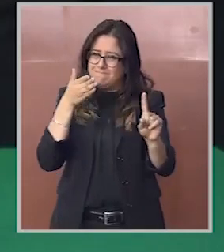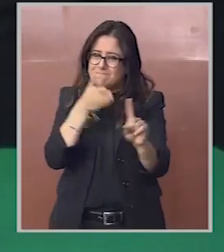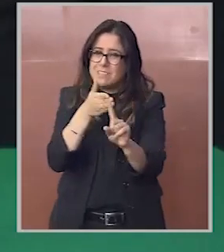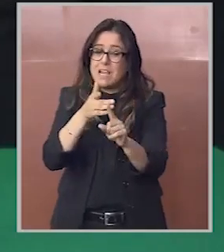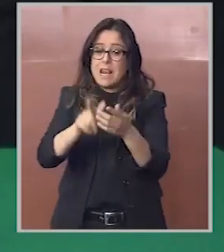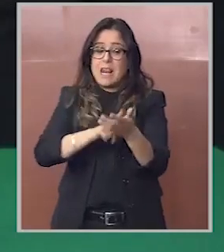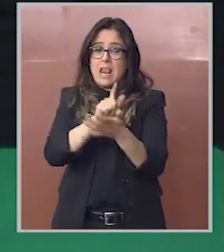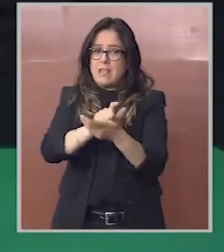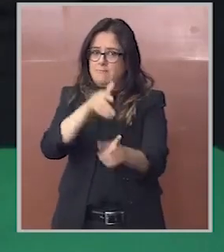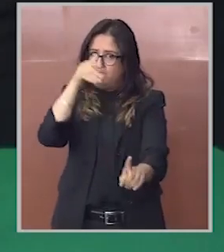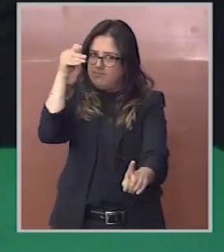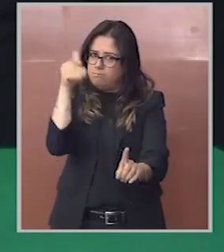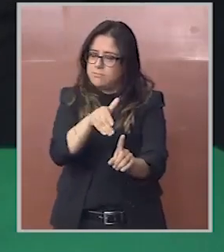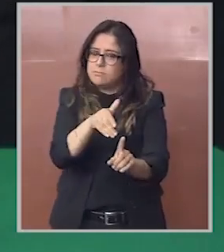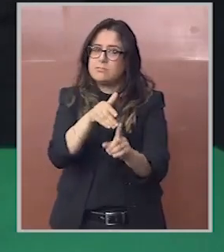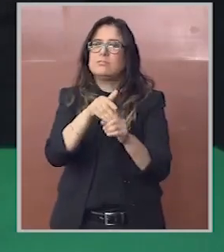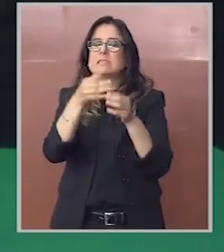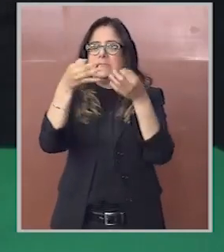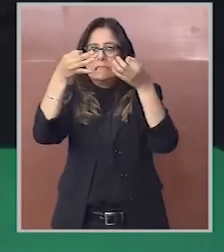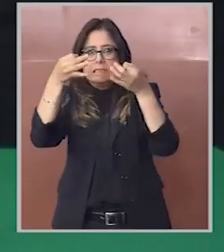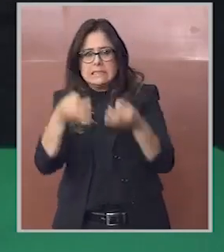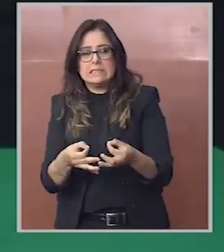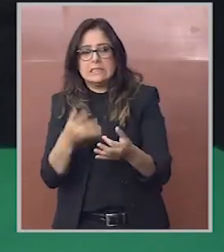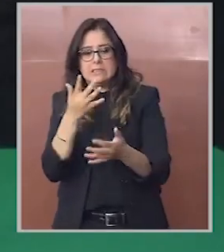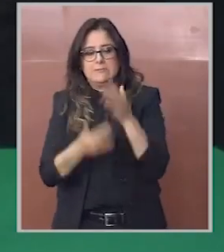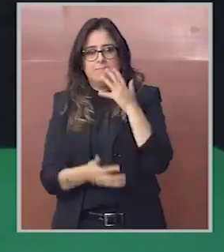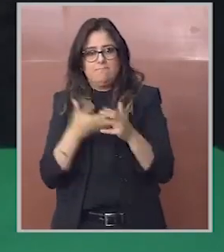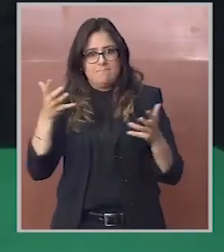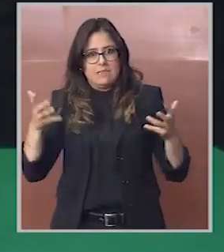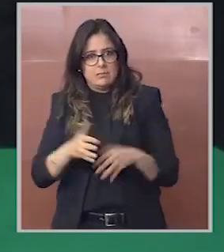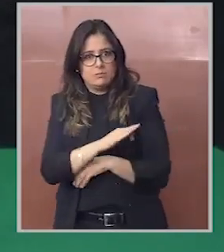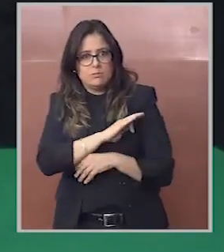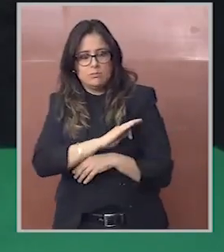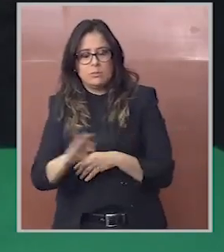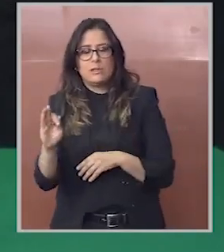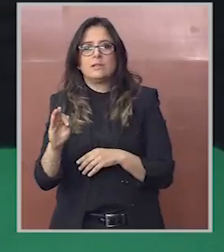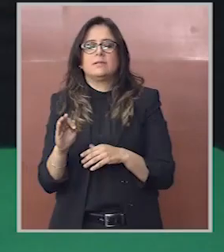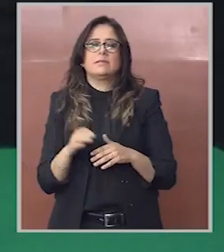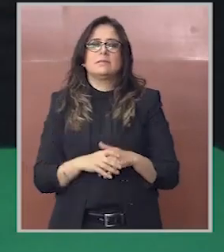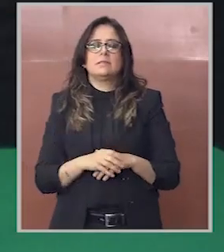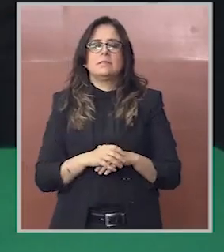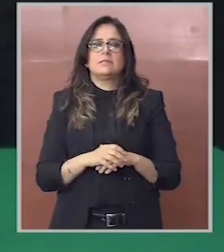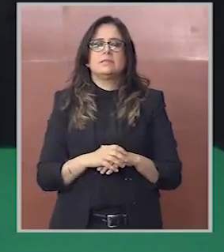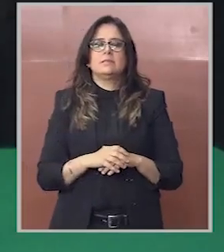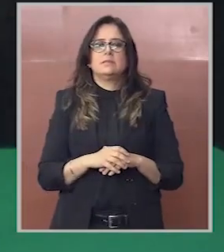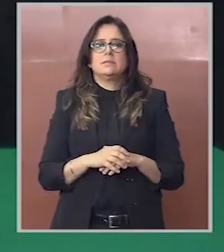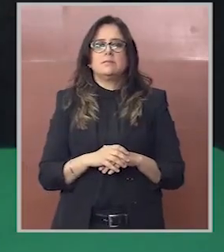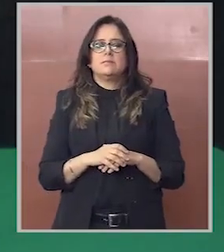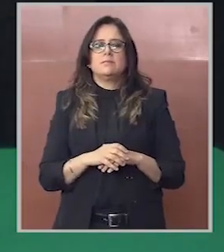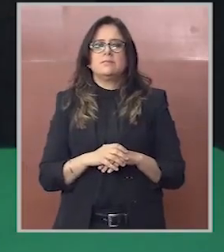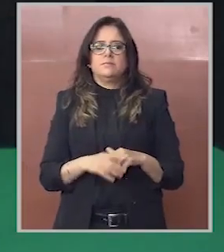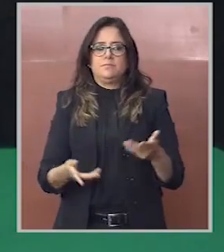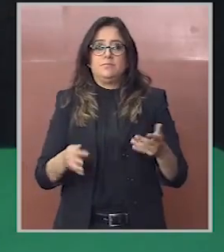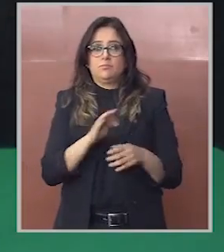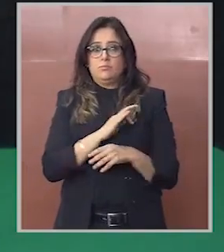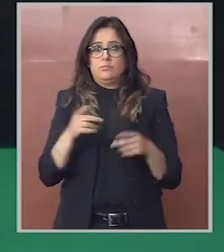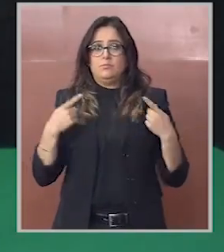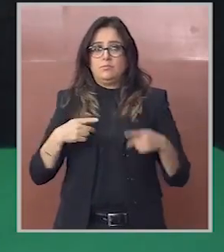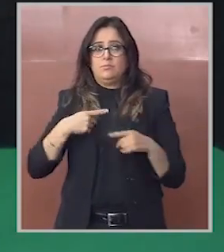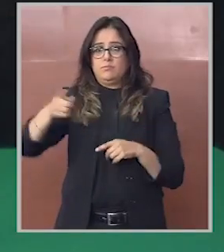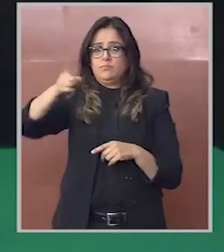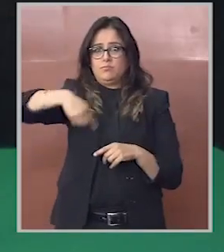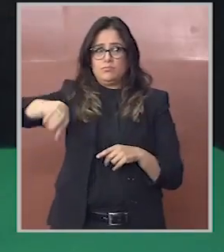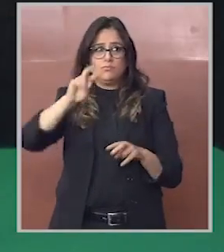y que puedan medirse no que pueda la ciudadanía decir estoy mirando un cambio